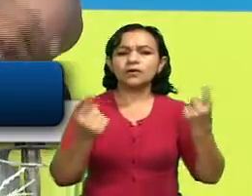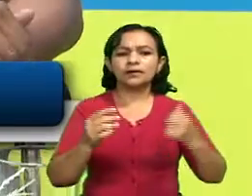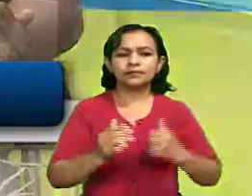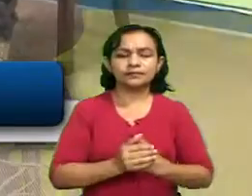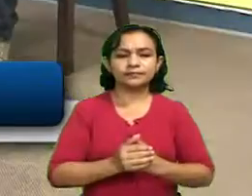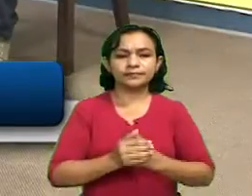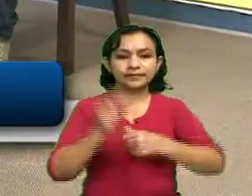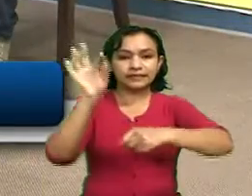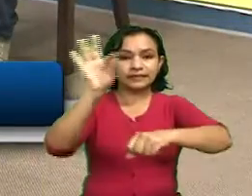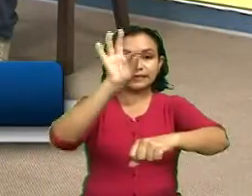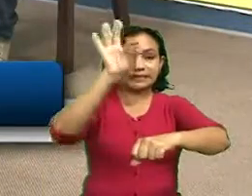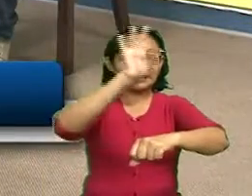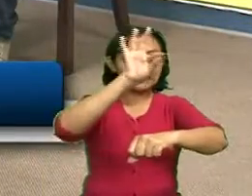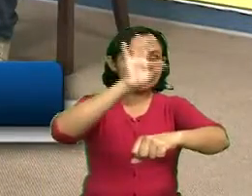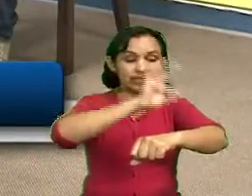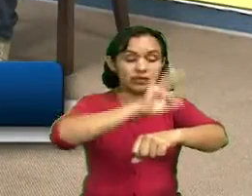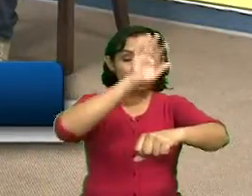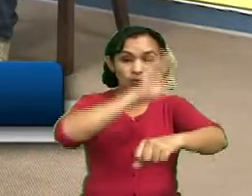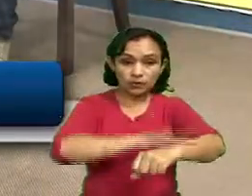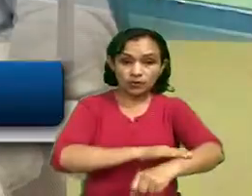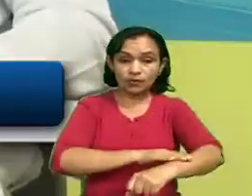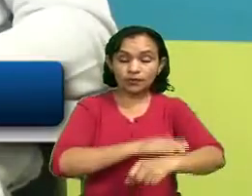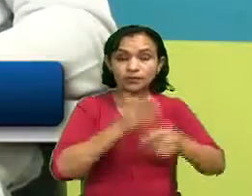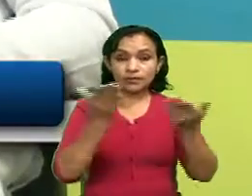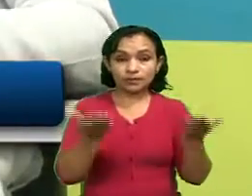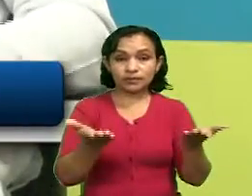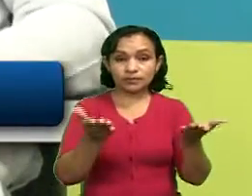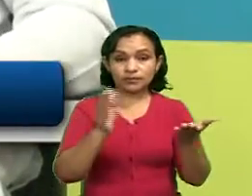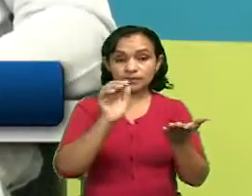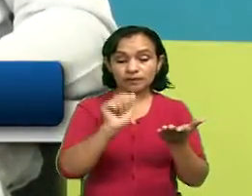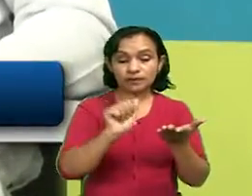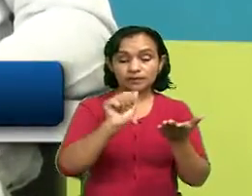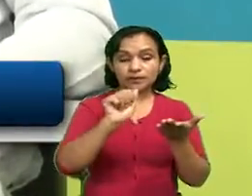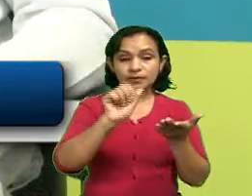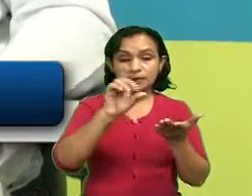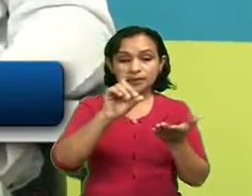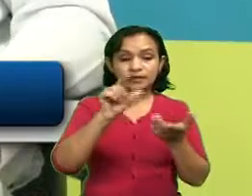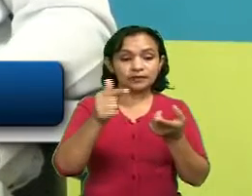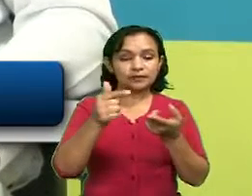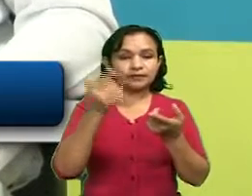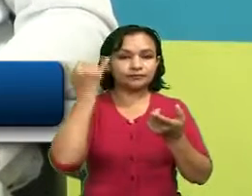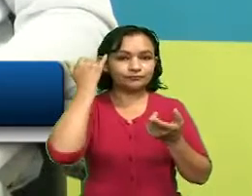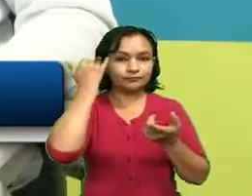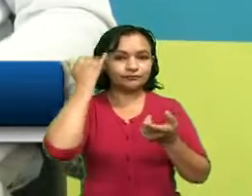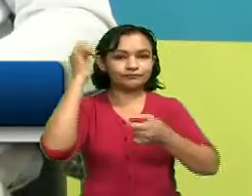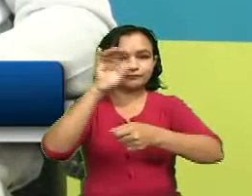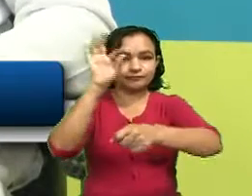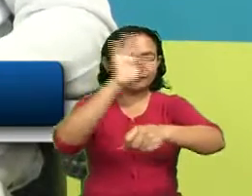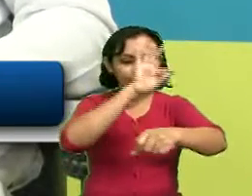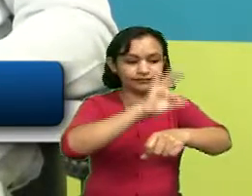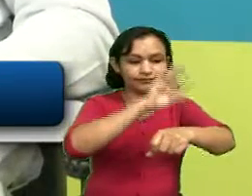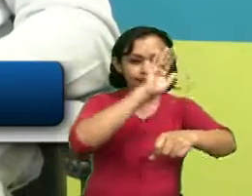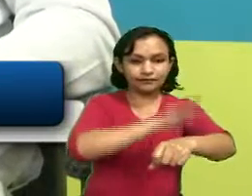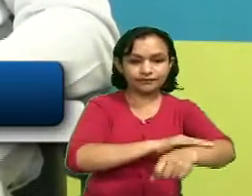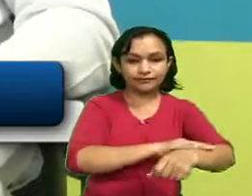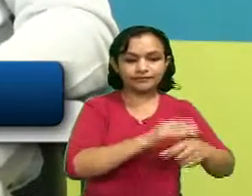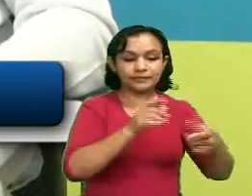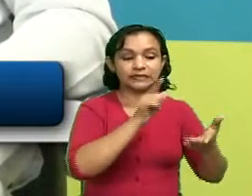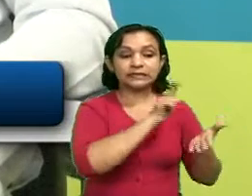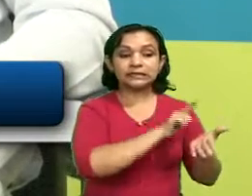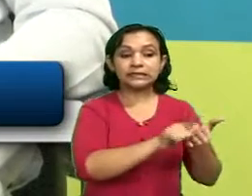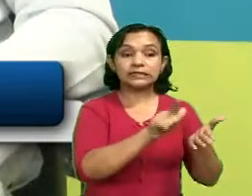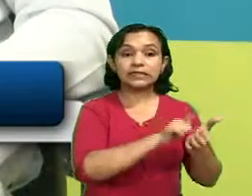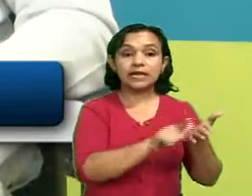que el zancudo, que es como decía usted, es el Aedes aegypti, que este es muy inteligente. Se reproduce en lo que es el agua